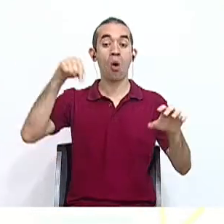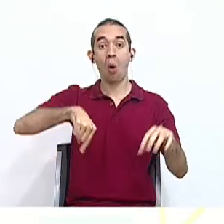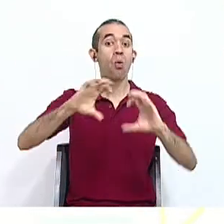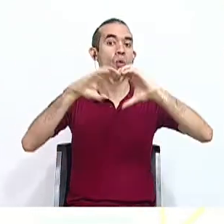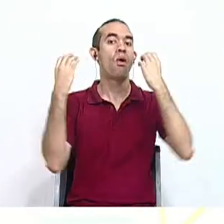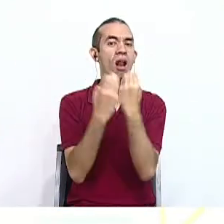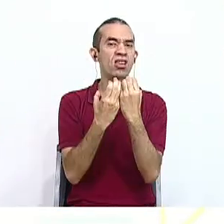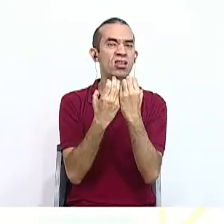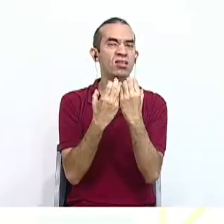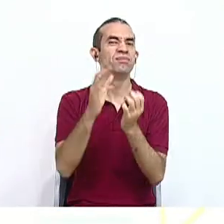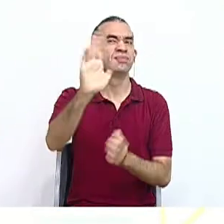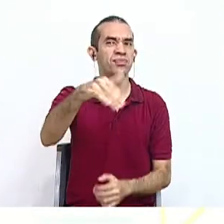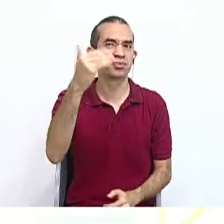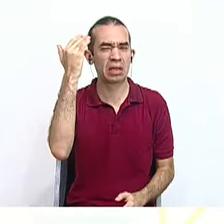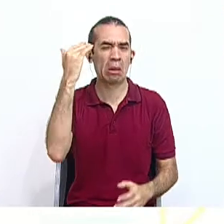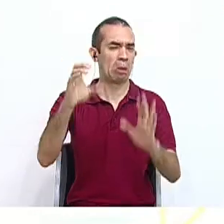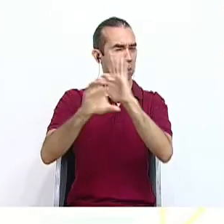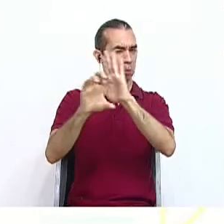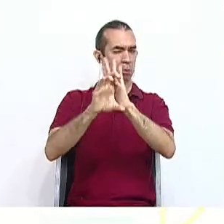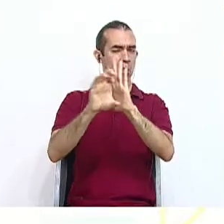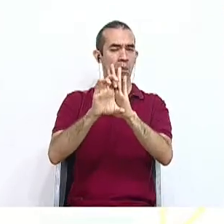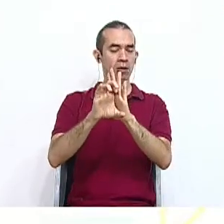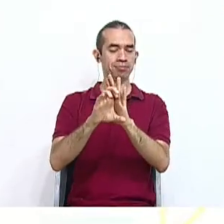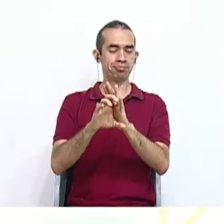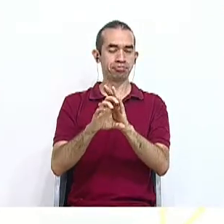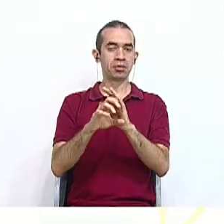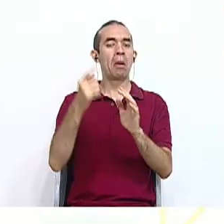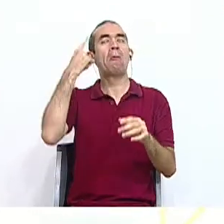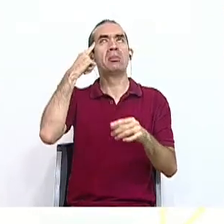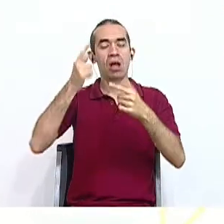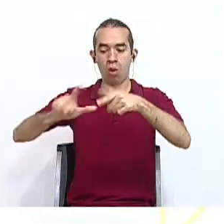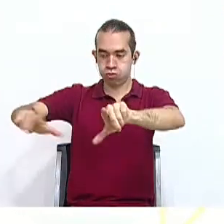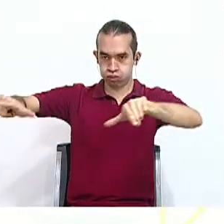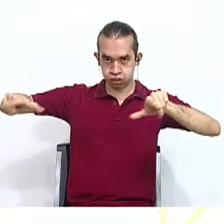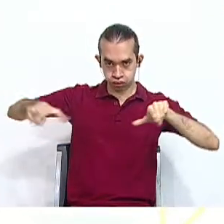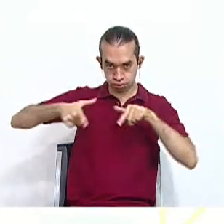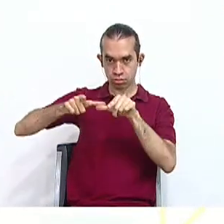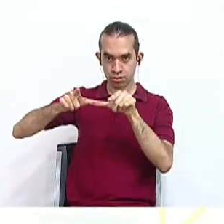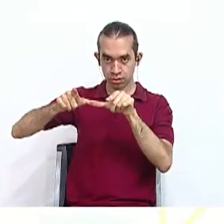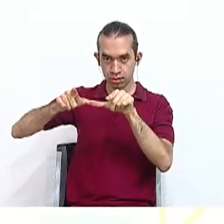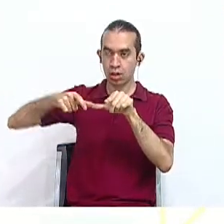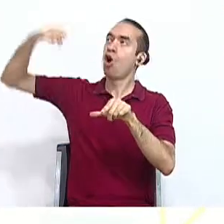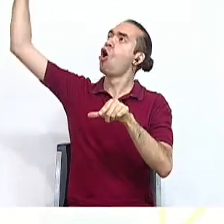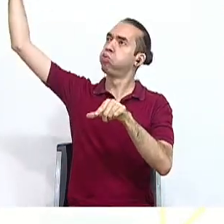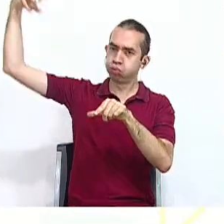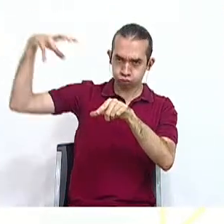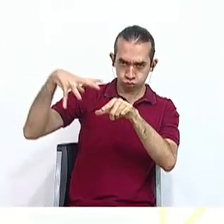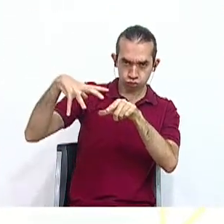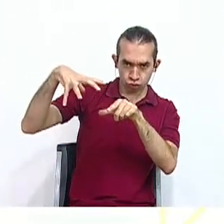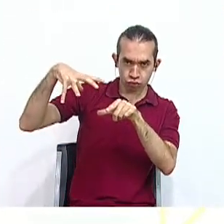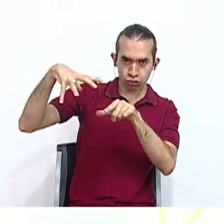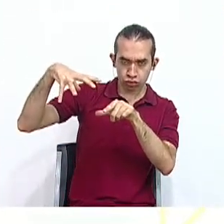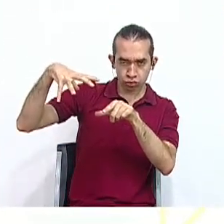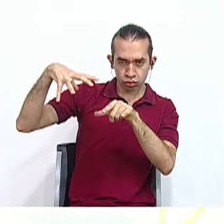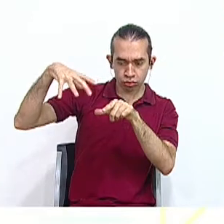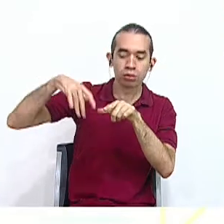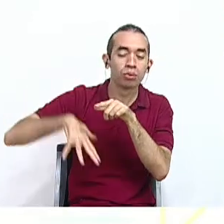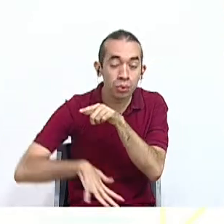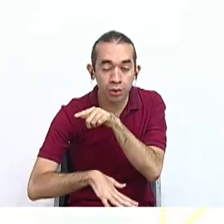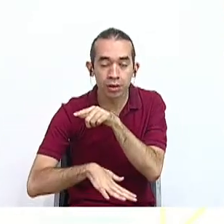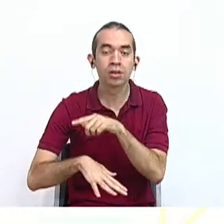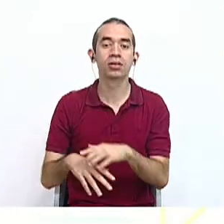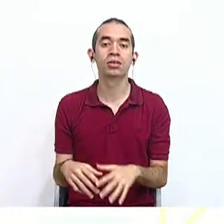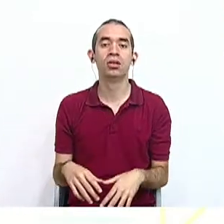hoy, ¿cuánto, por ejemplo, vamos a trabajar con un lago y la luz que va a entrar en ese lago? ¿Qué hace